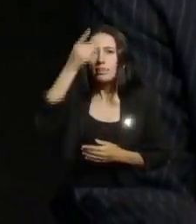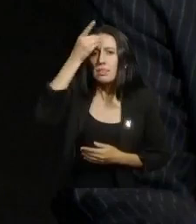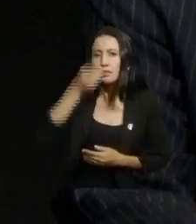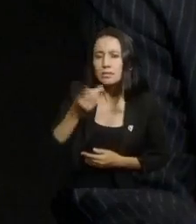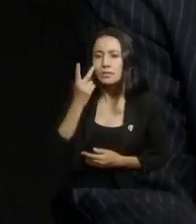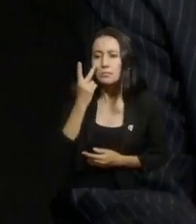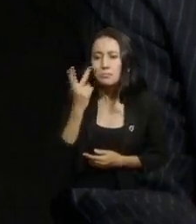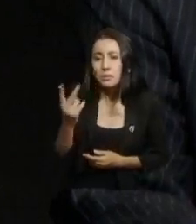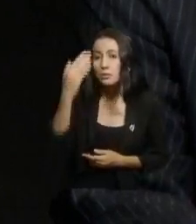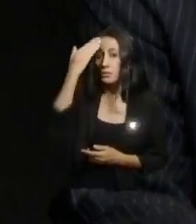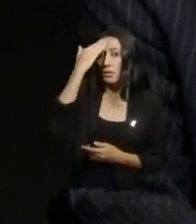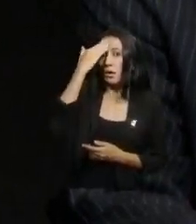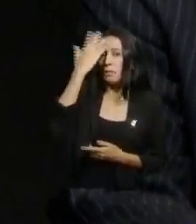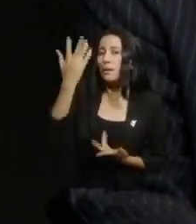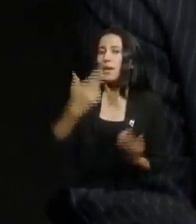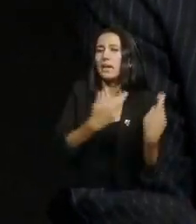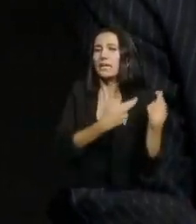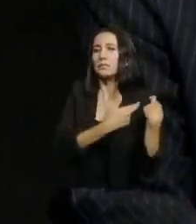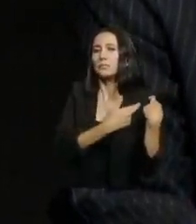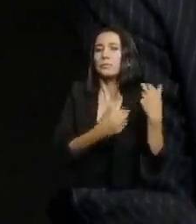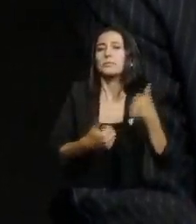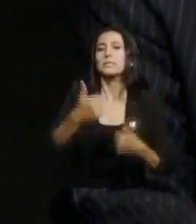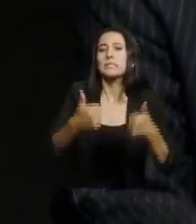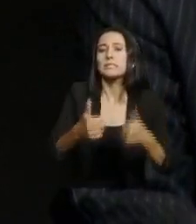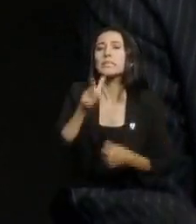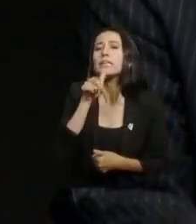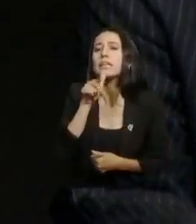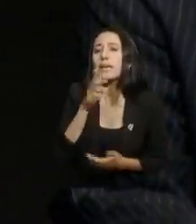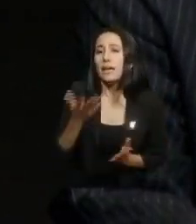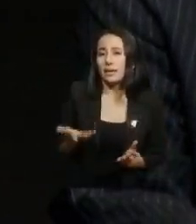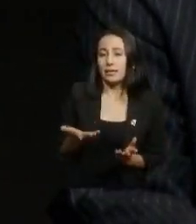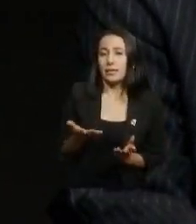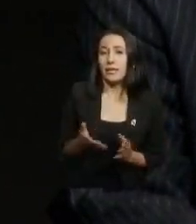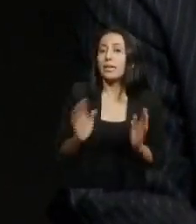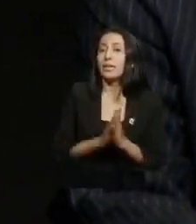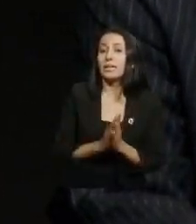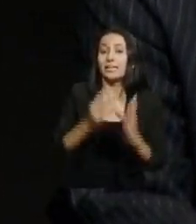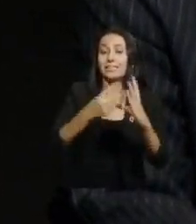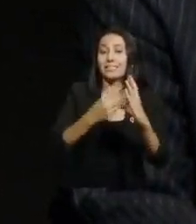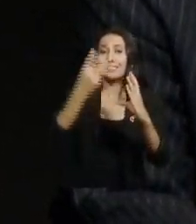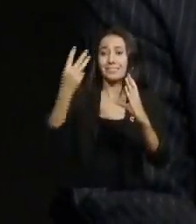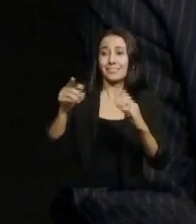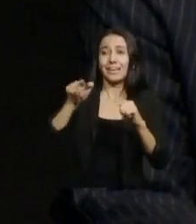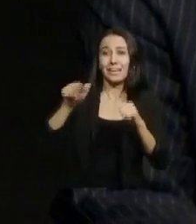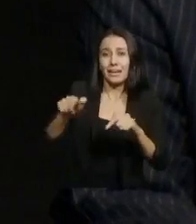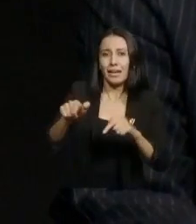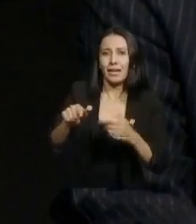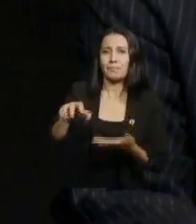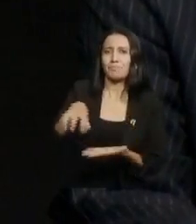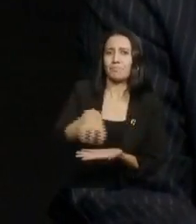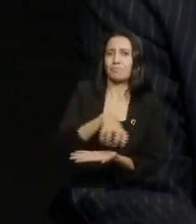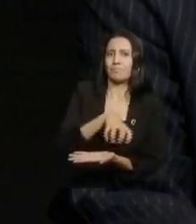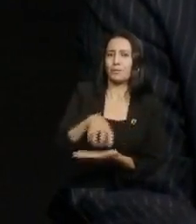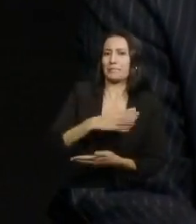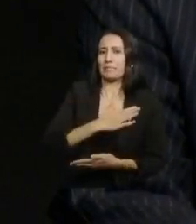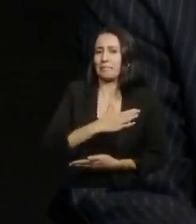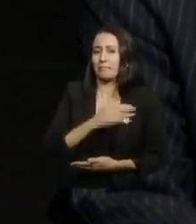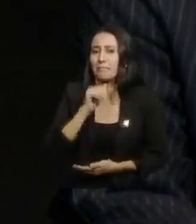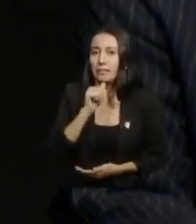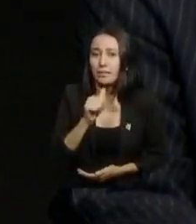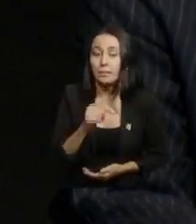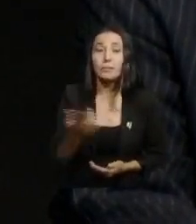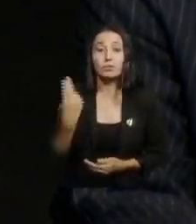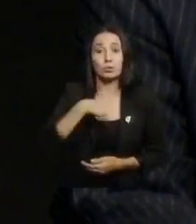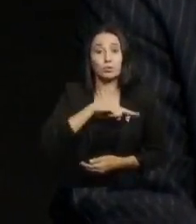determinar responsabilidades y evitar que se manche la transparencia del proceso electoral.